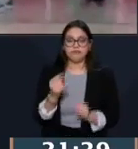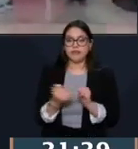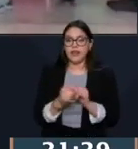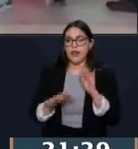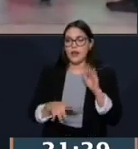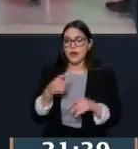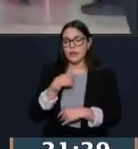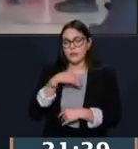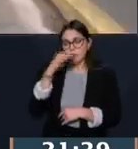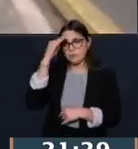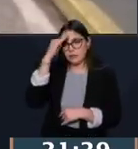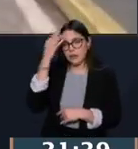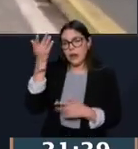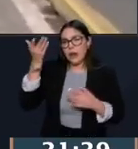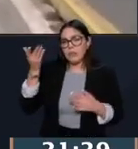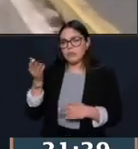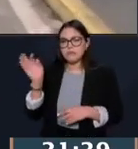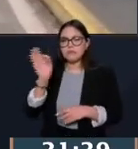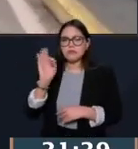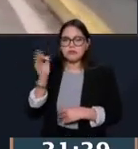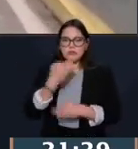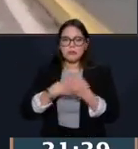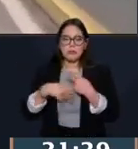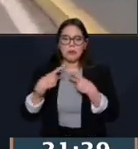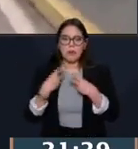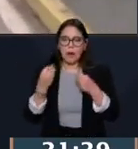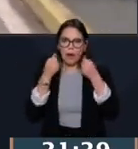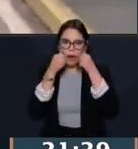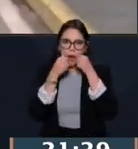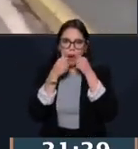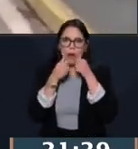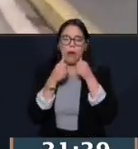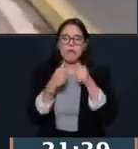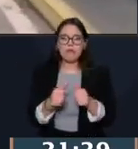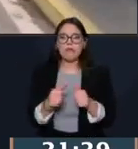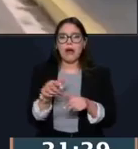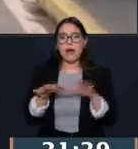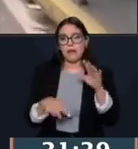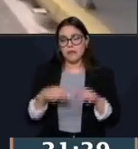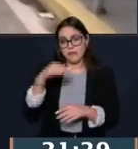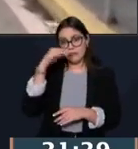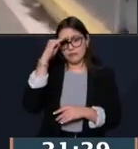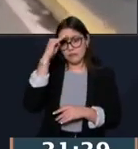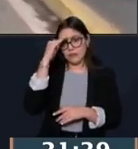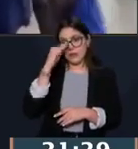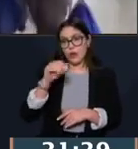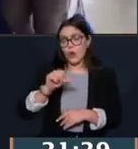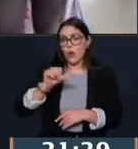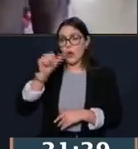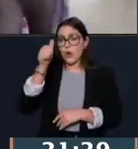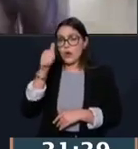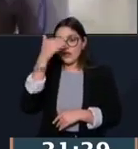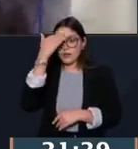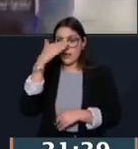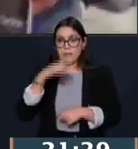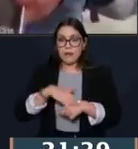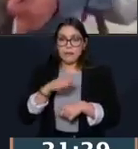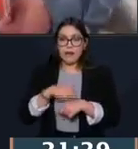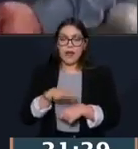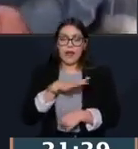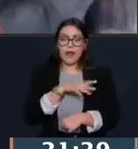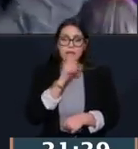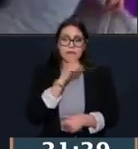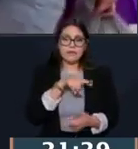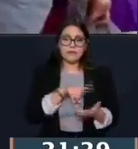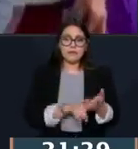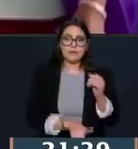nuestra fantasía es que, bueno, pues todo mundo está atentísimo y a veces sabemos más en otras partes lejos que donde mismo está